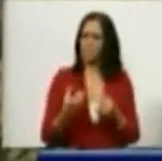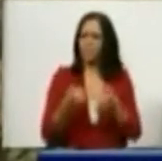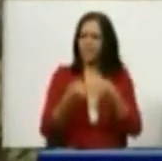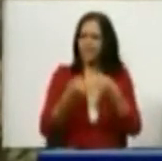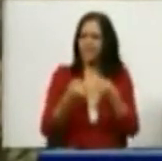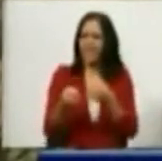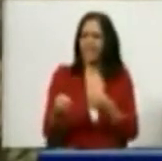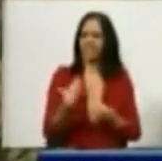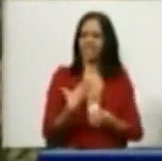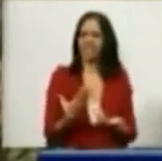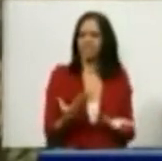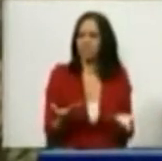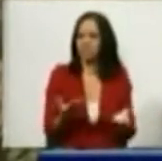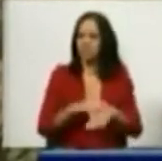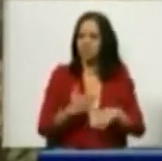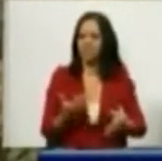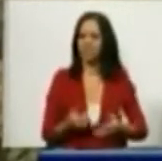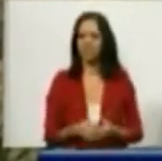mensajes